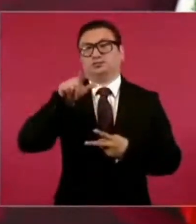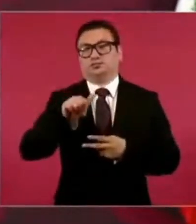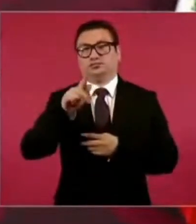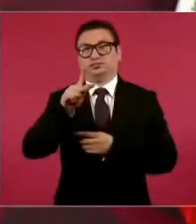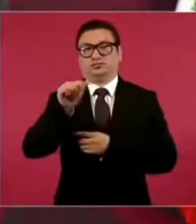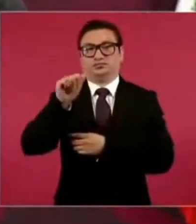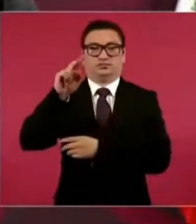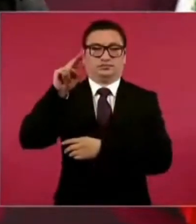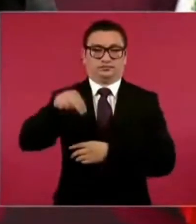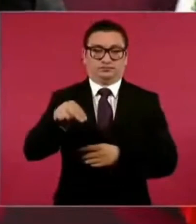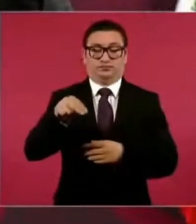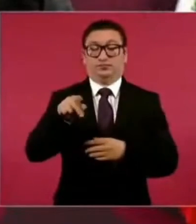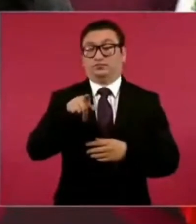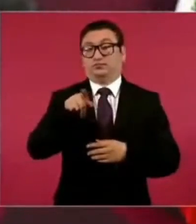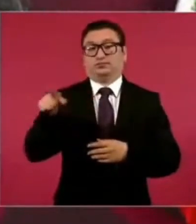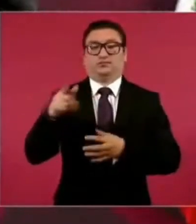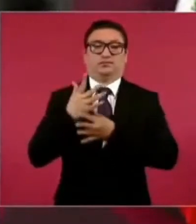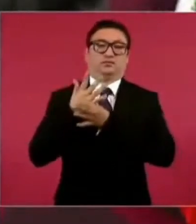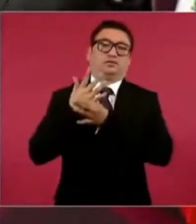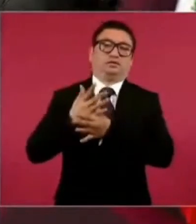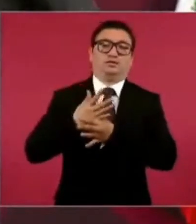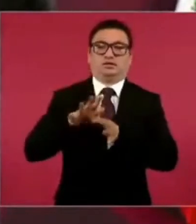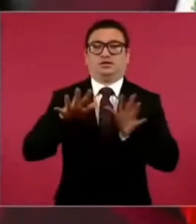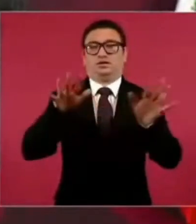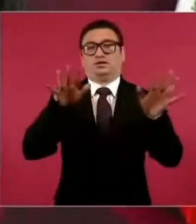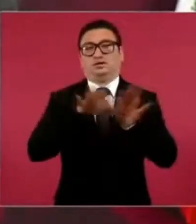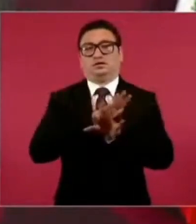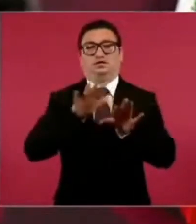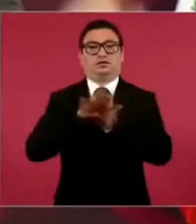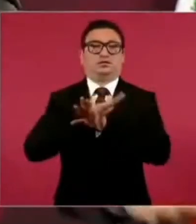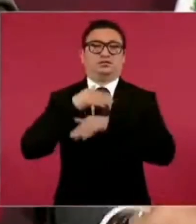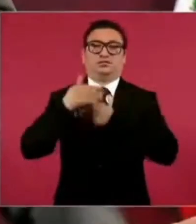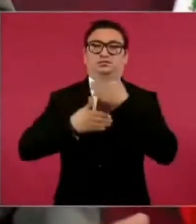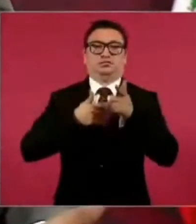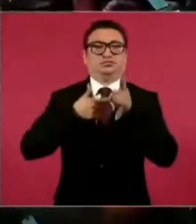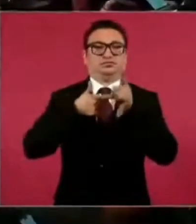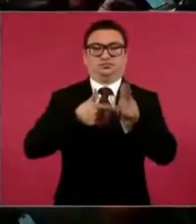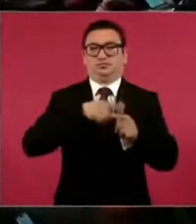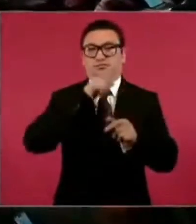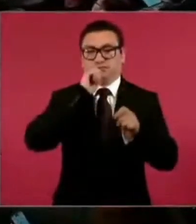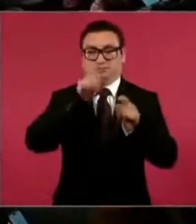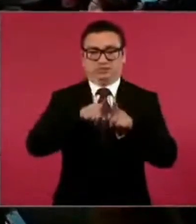que supuestamente iba a llevar a cabo un cambio y siguió lo mismo.